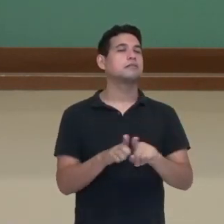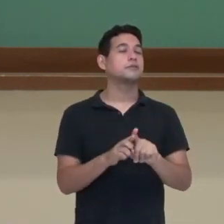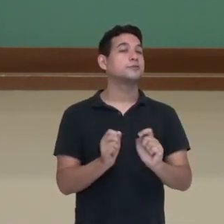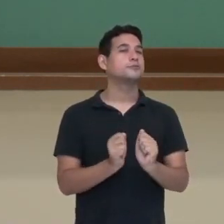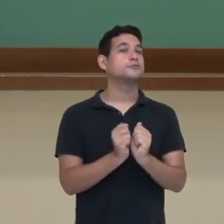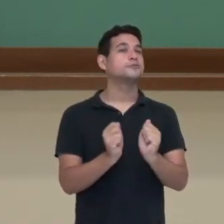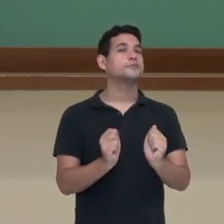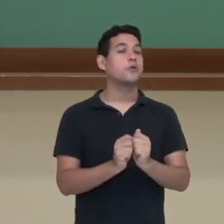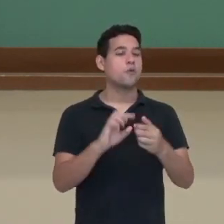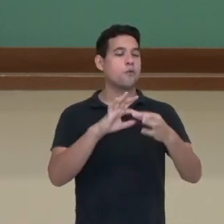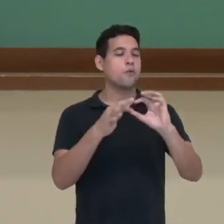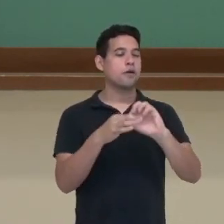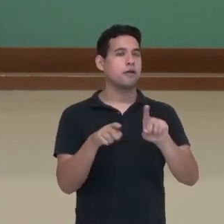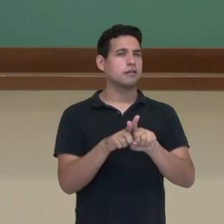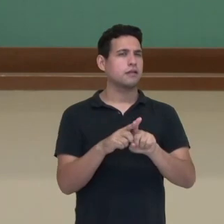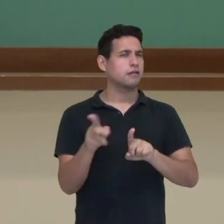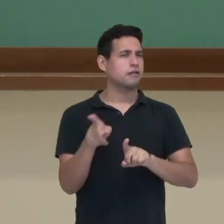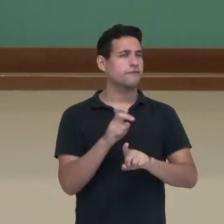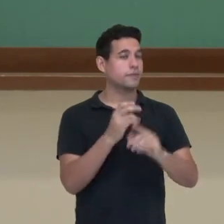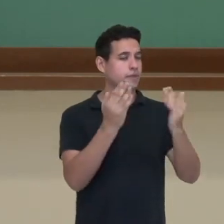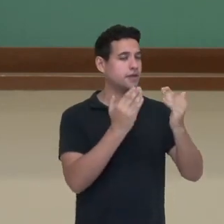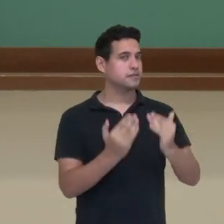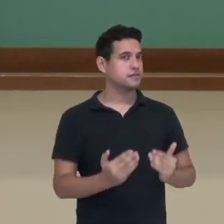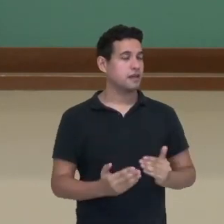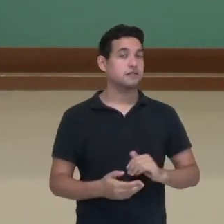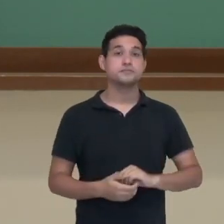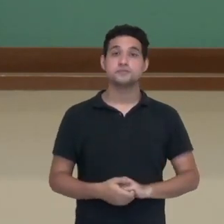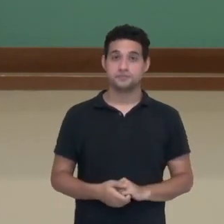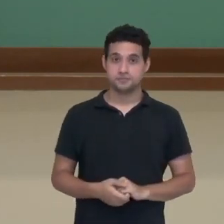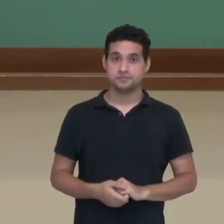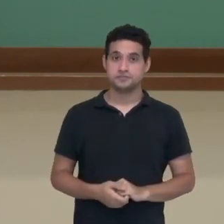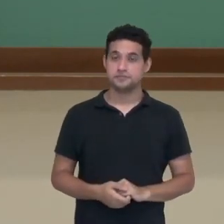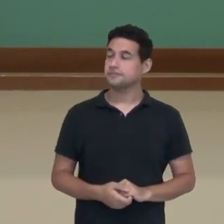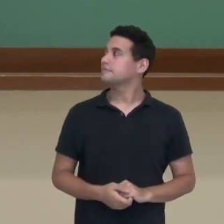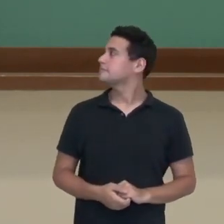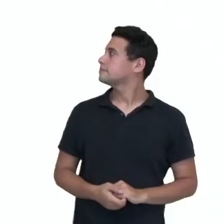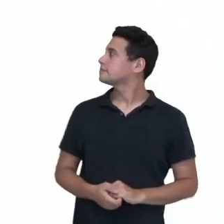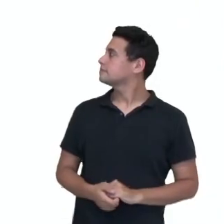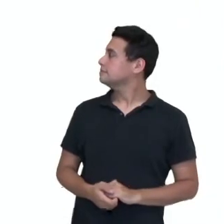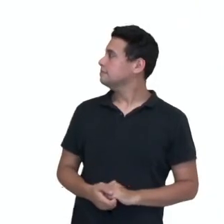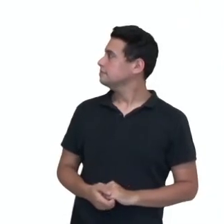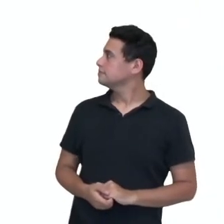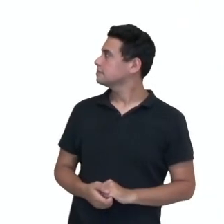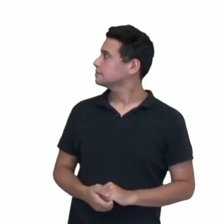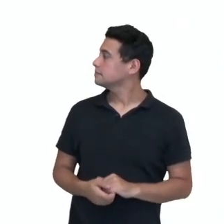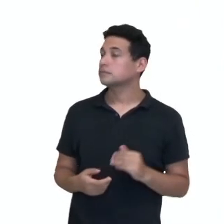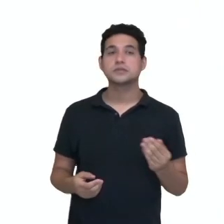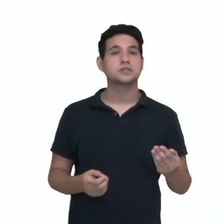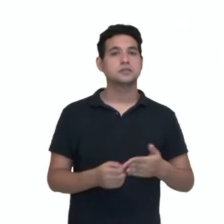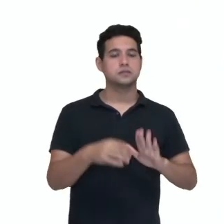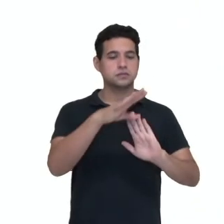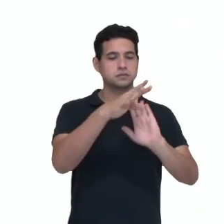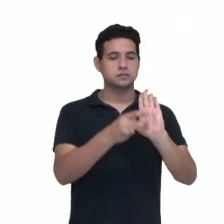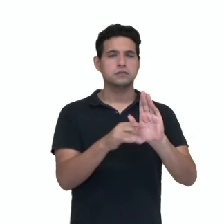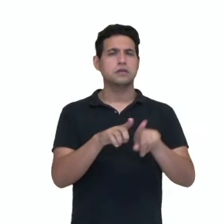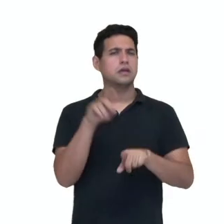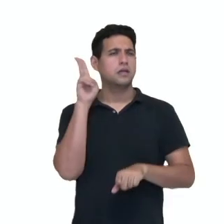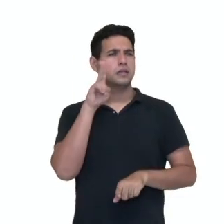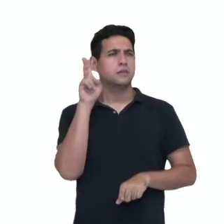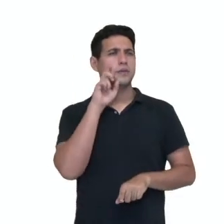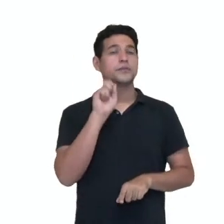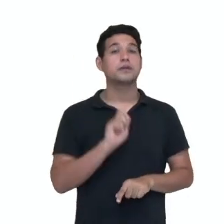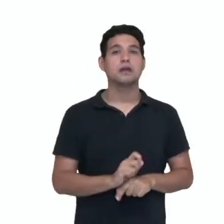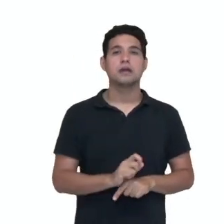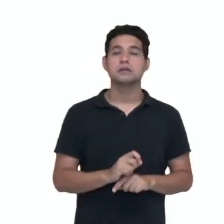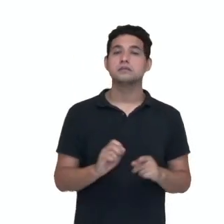acordo com o contexto. Vamos a ver? Aqui. Bueno, completa las frases empleando las